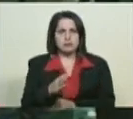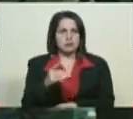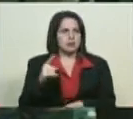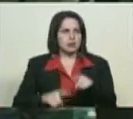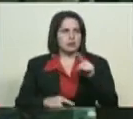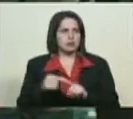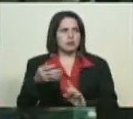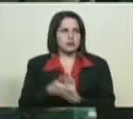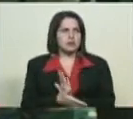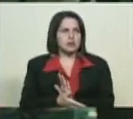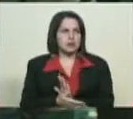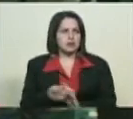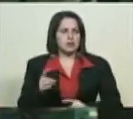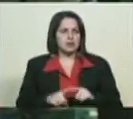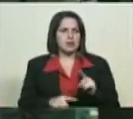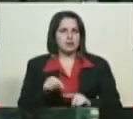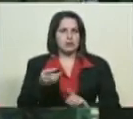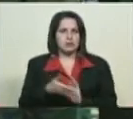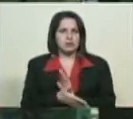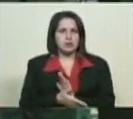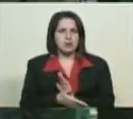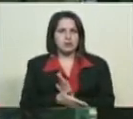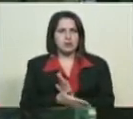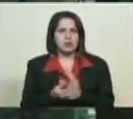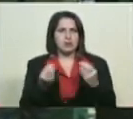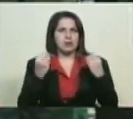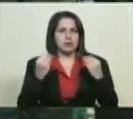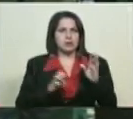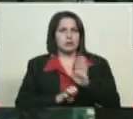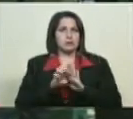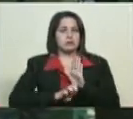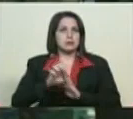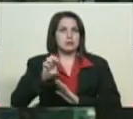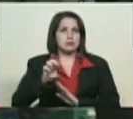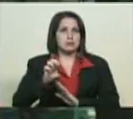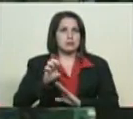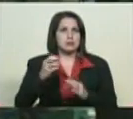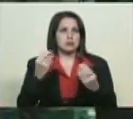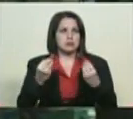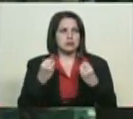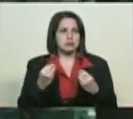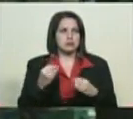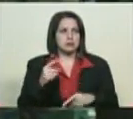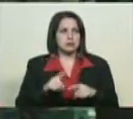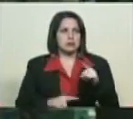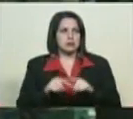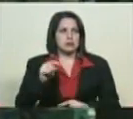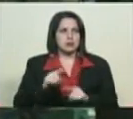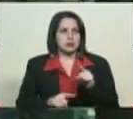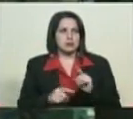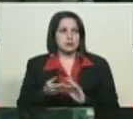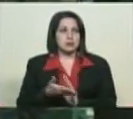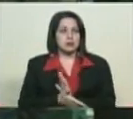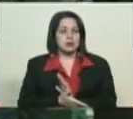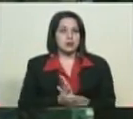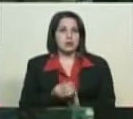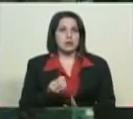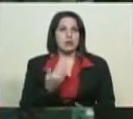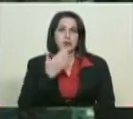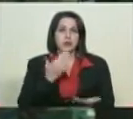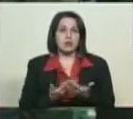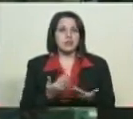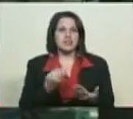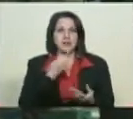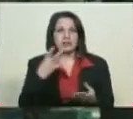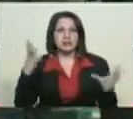cualquier incidencia. Podemos decir que ha sido una jornada exitosa y no tenemos ningún hecho que lamentar. Muchas gracias y buenas